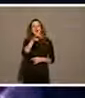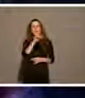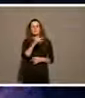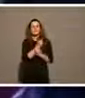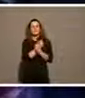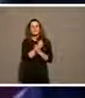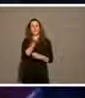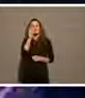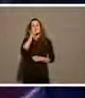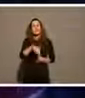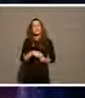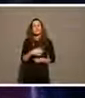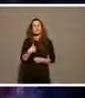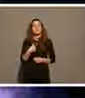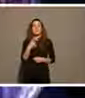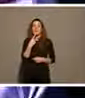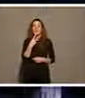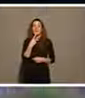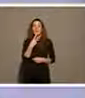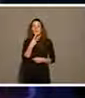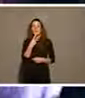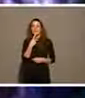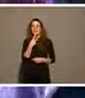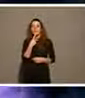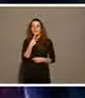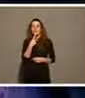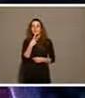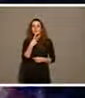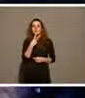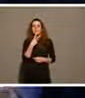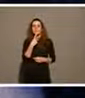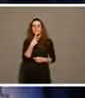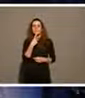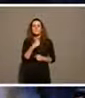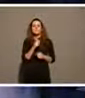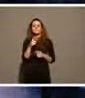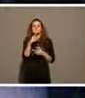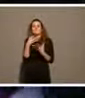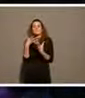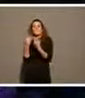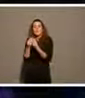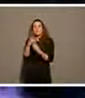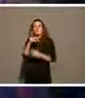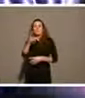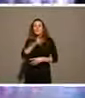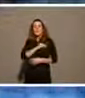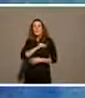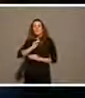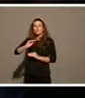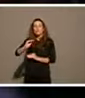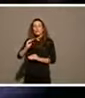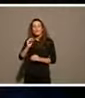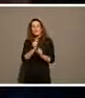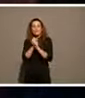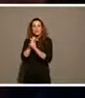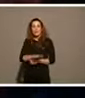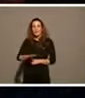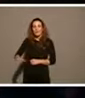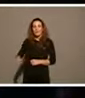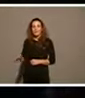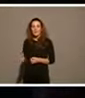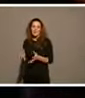También felicitar a los mamelones por ese doblete que consiguieron en el concurso de murgas infantiles. Y ya vamos a